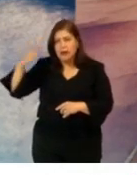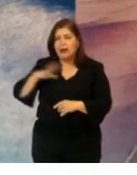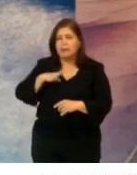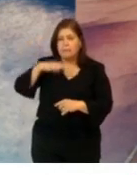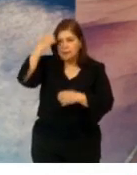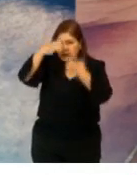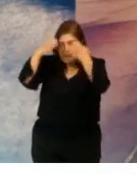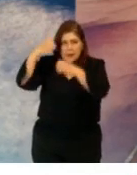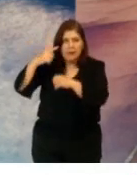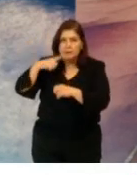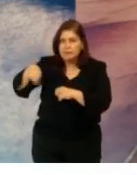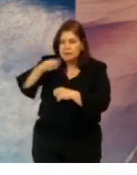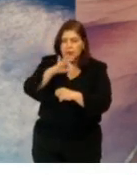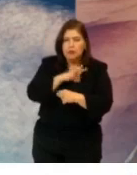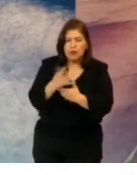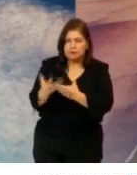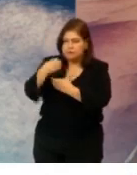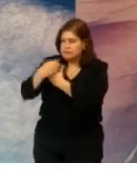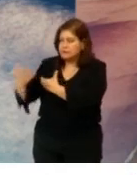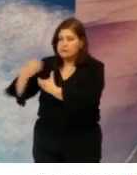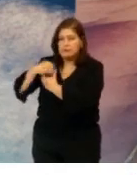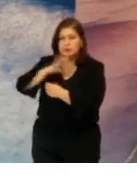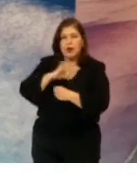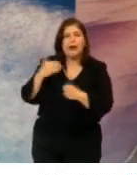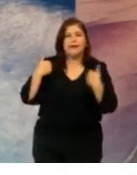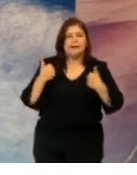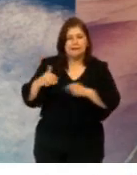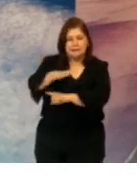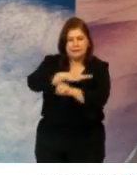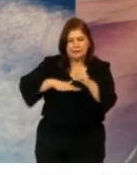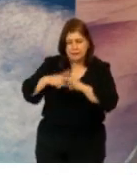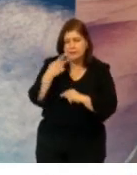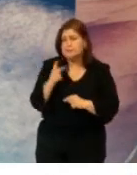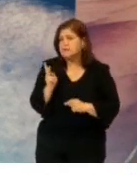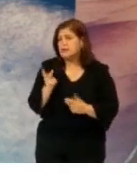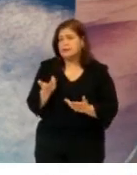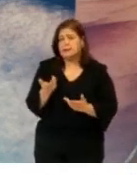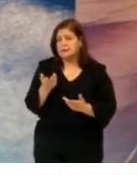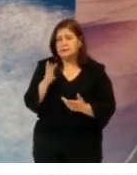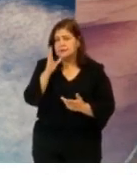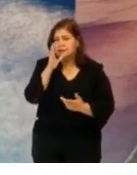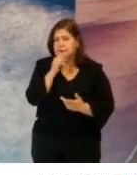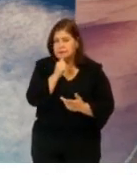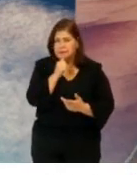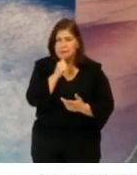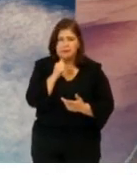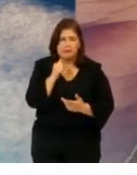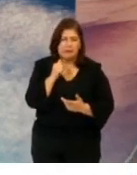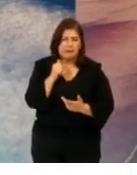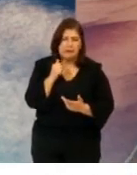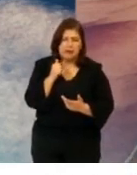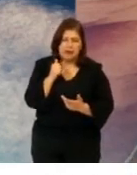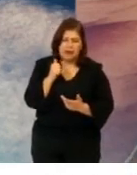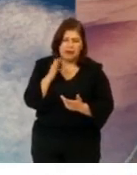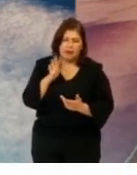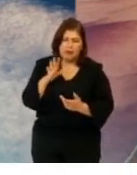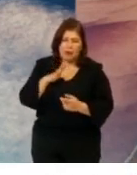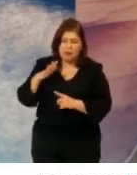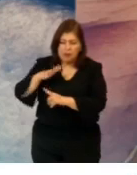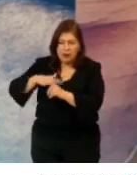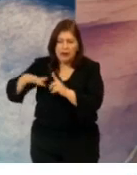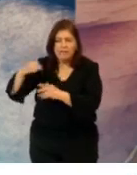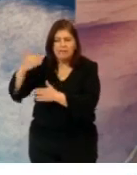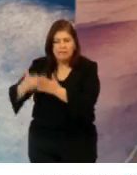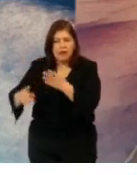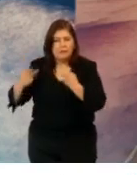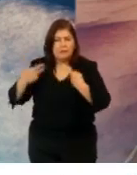experiencia que nos pueden ayudar a reentender las sociedades. Pero no podemos olvidar una parte de la población que hoy en día no está participando